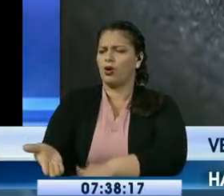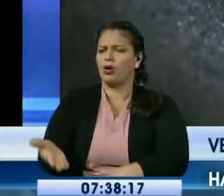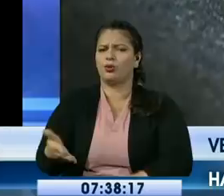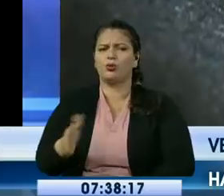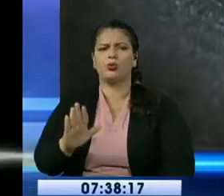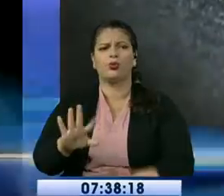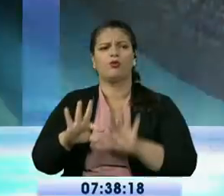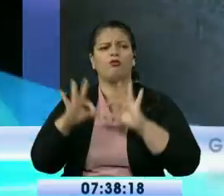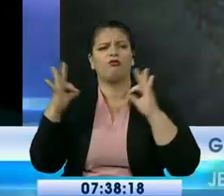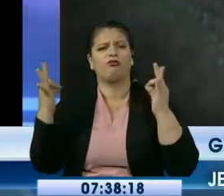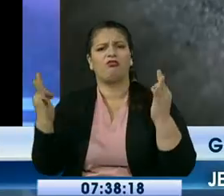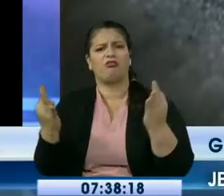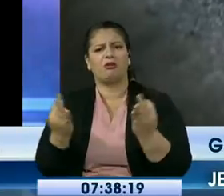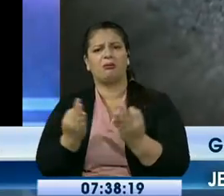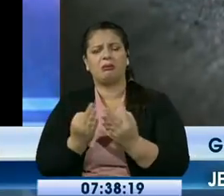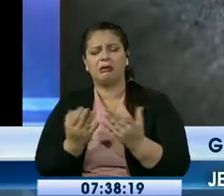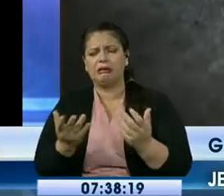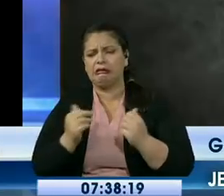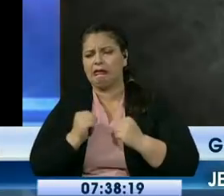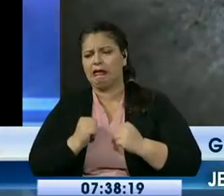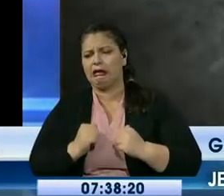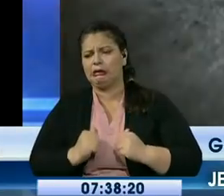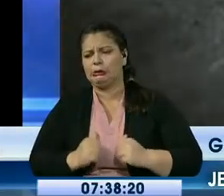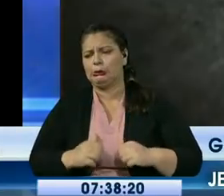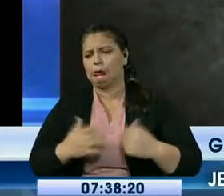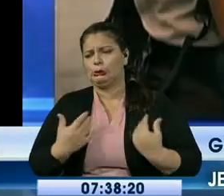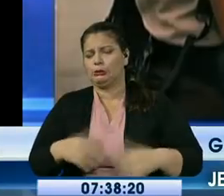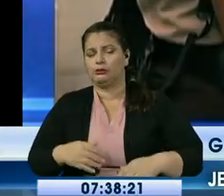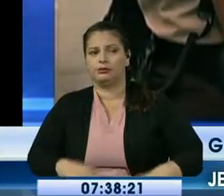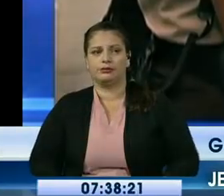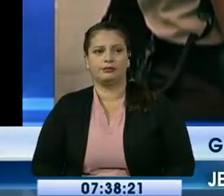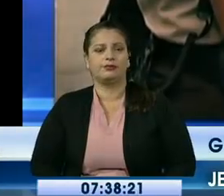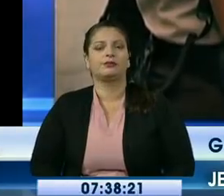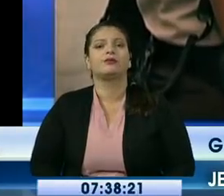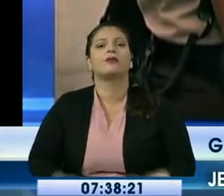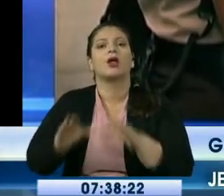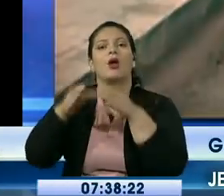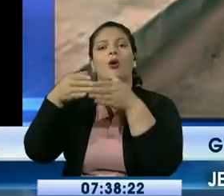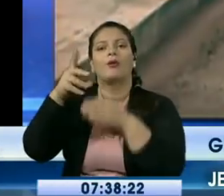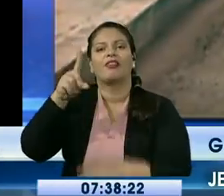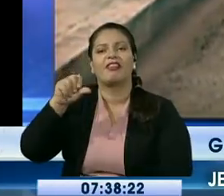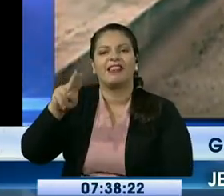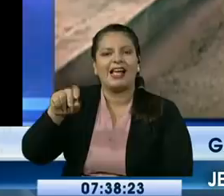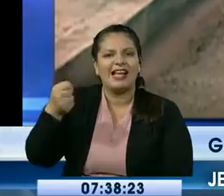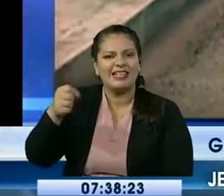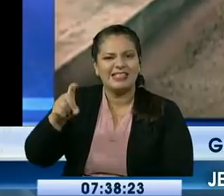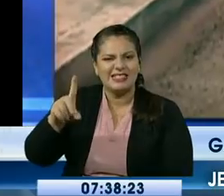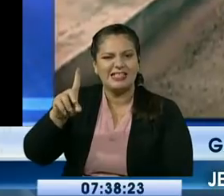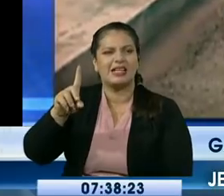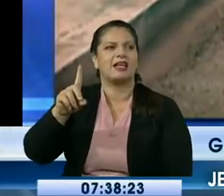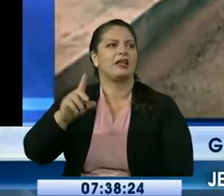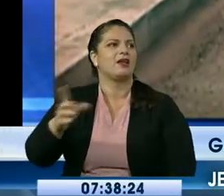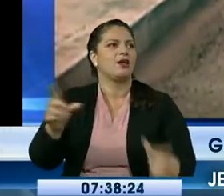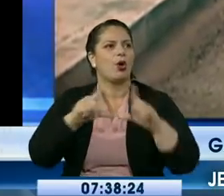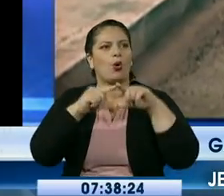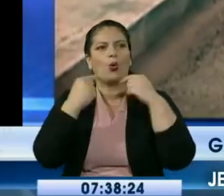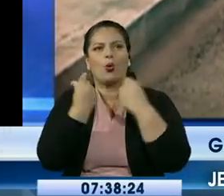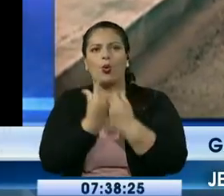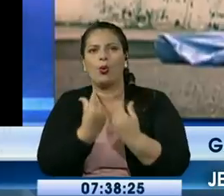Exactamente, la CIPROVAC, Policía Judicial, DINASER, vamos a aportar en todo para poder determinar quiénes